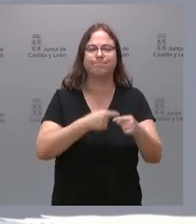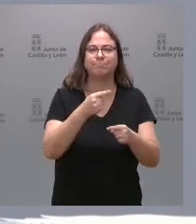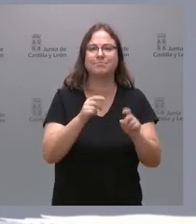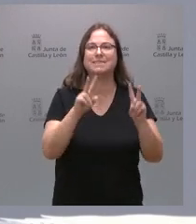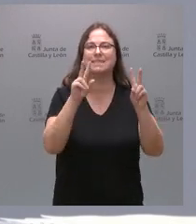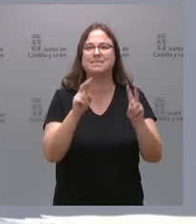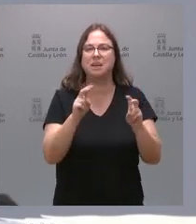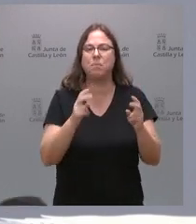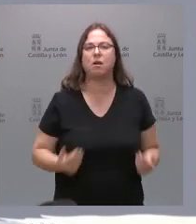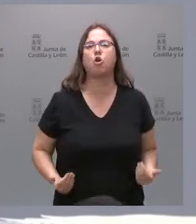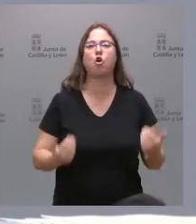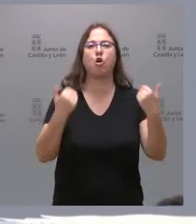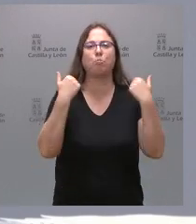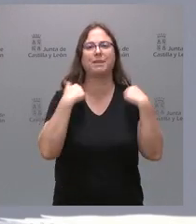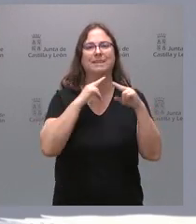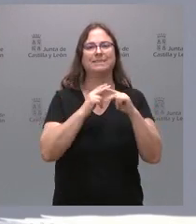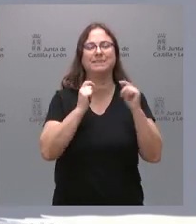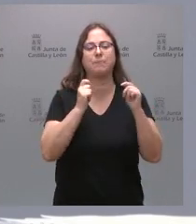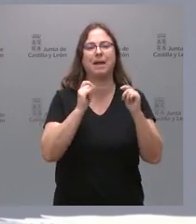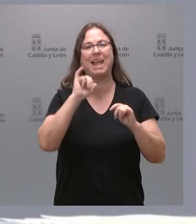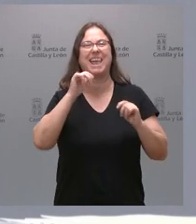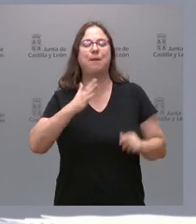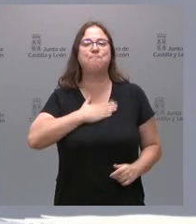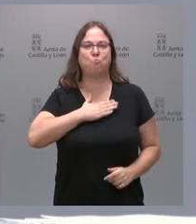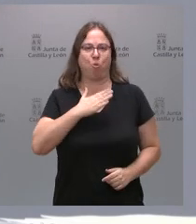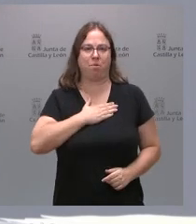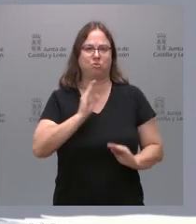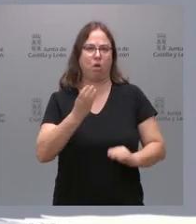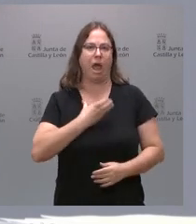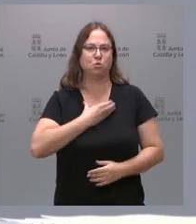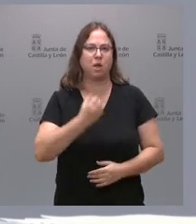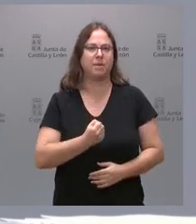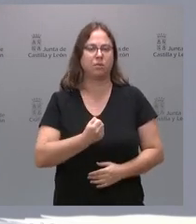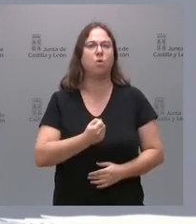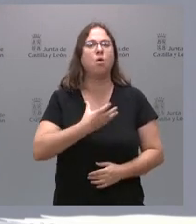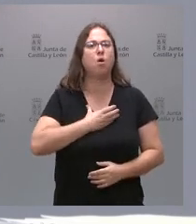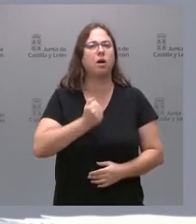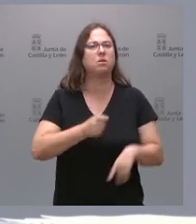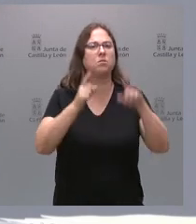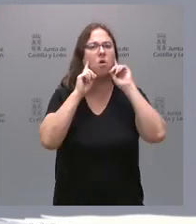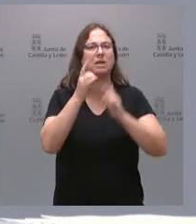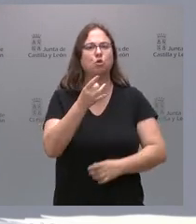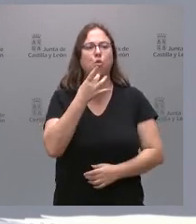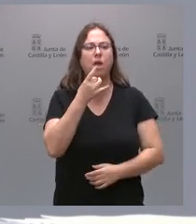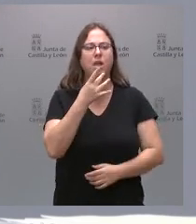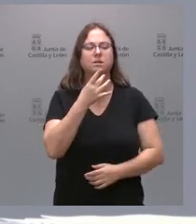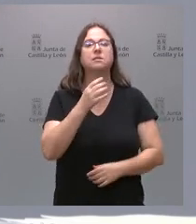las competencias denominadas impropias de los ayuntamientos el ayuntamiento en este caso de Dueñas pues se